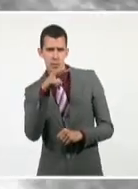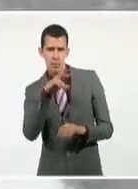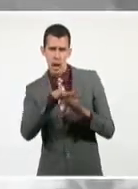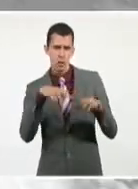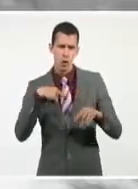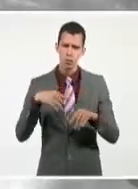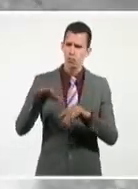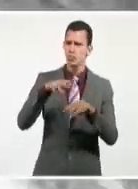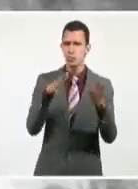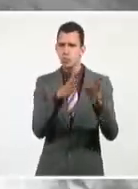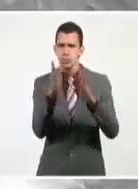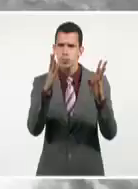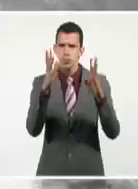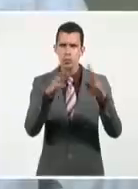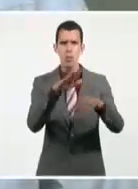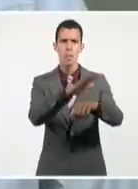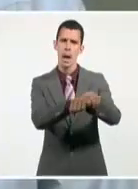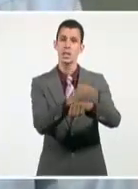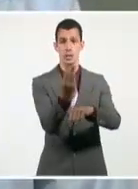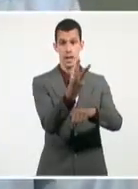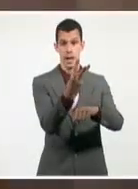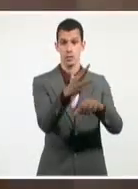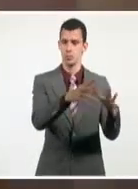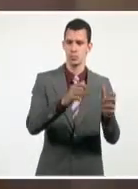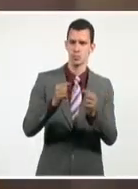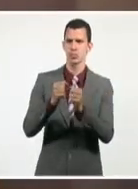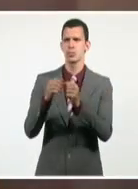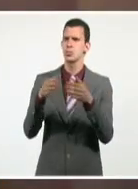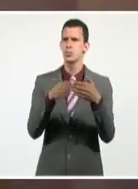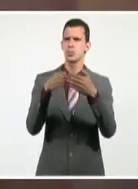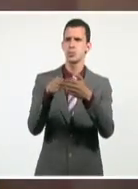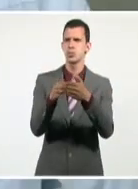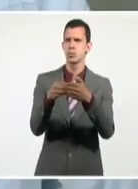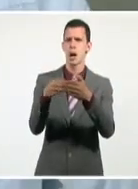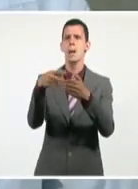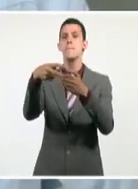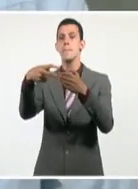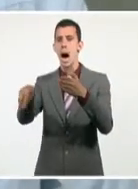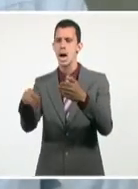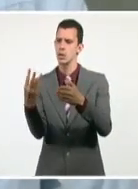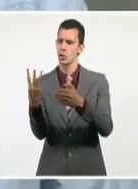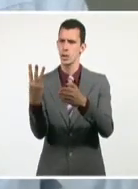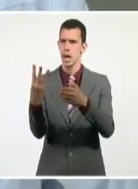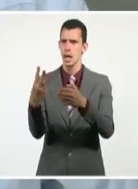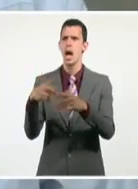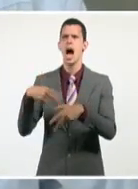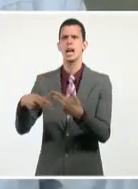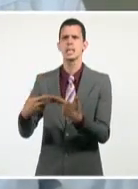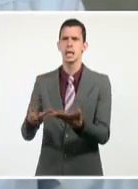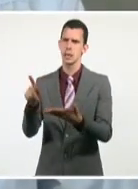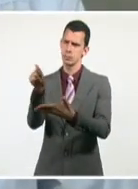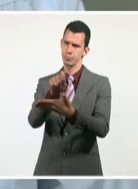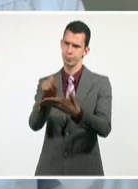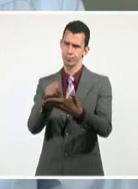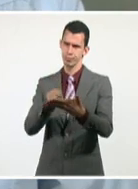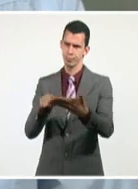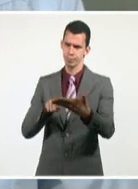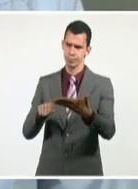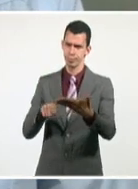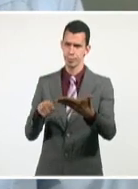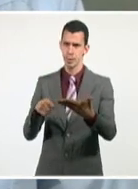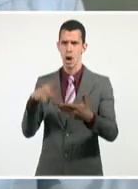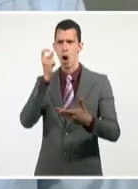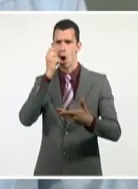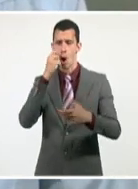prisioneros, me dirigí al G2 Naval y levantamos un acta. Ahí se le ocupó un cheque, o